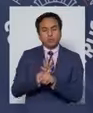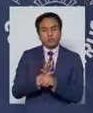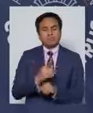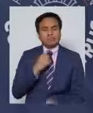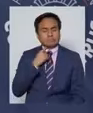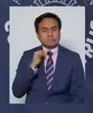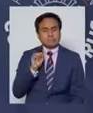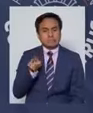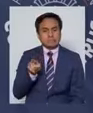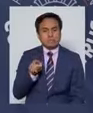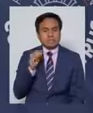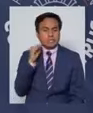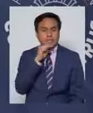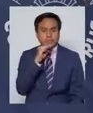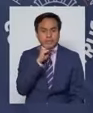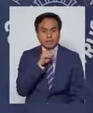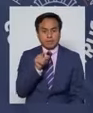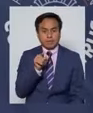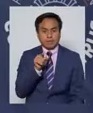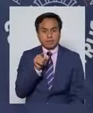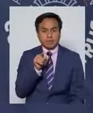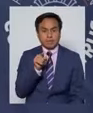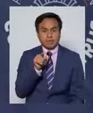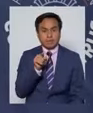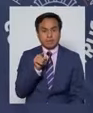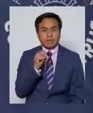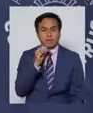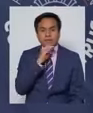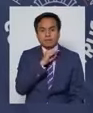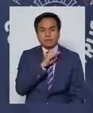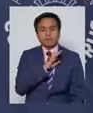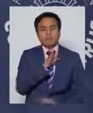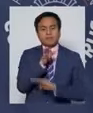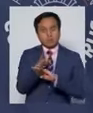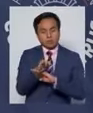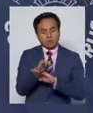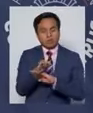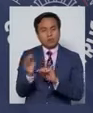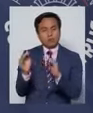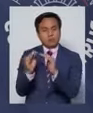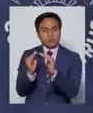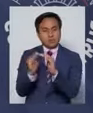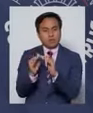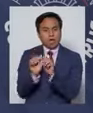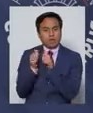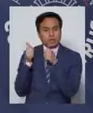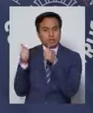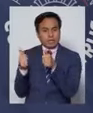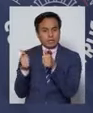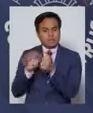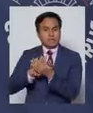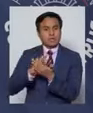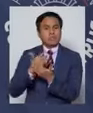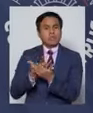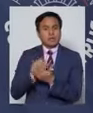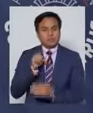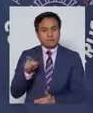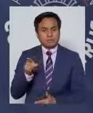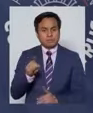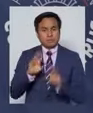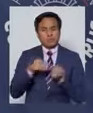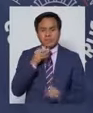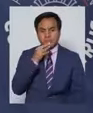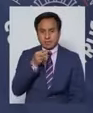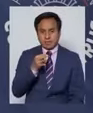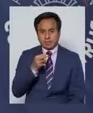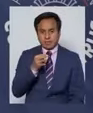positivo y es por eso que inmediatamente se acercó al domicilio las autoridades, la autoridad sanitaria, como decía